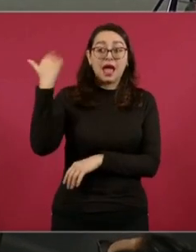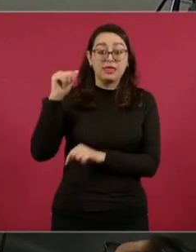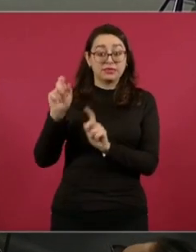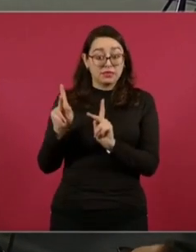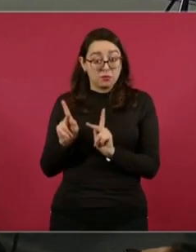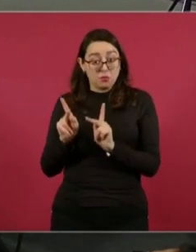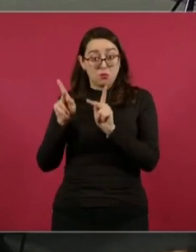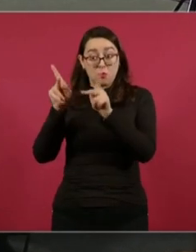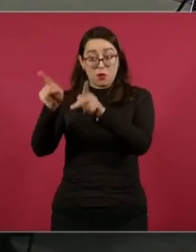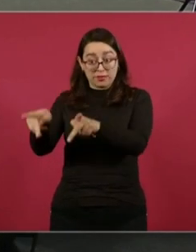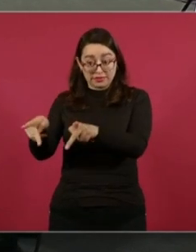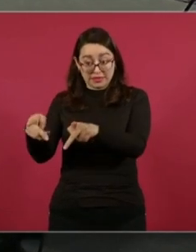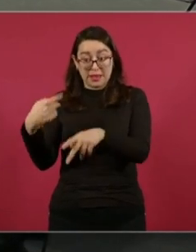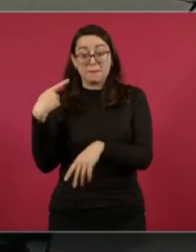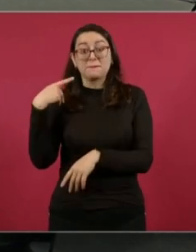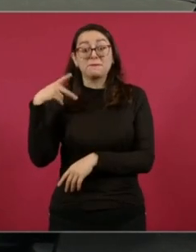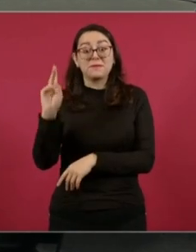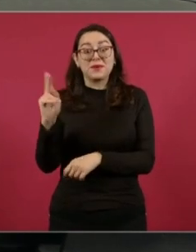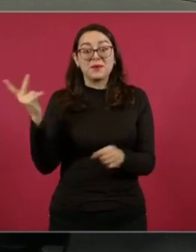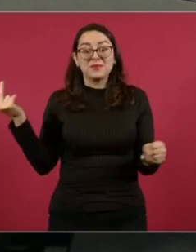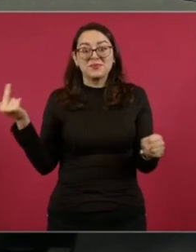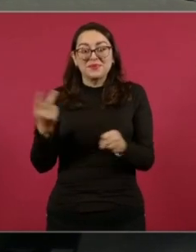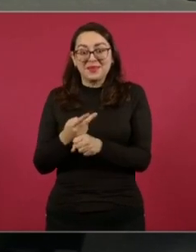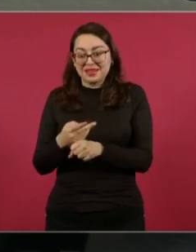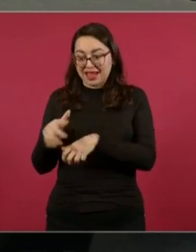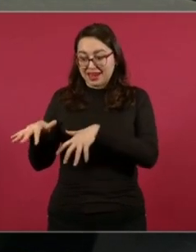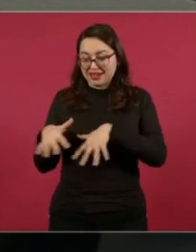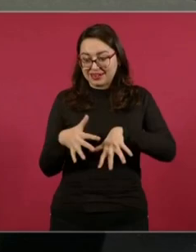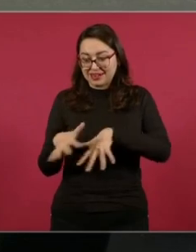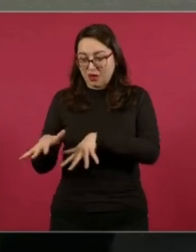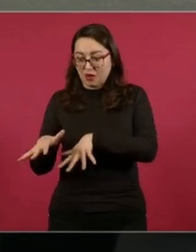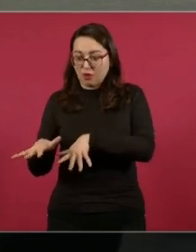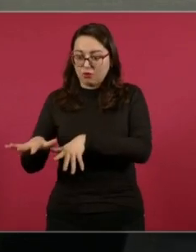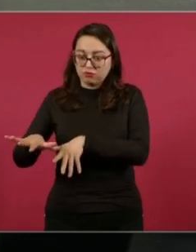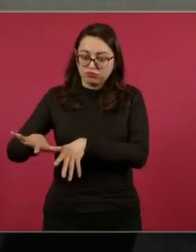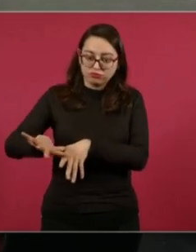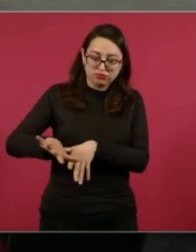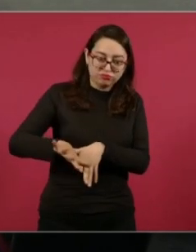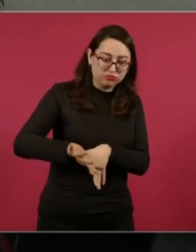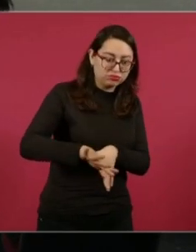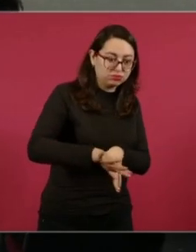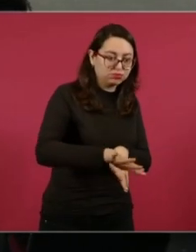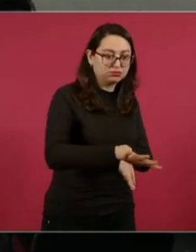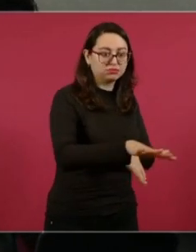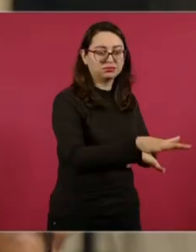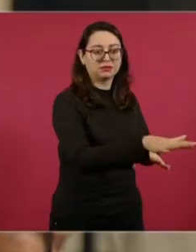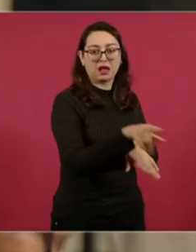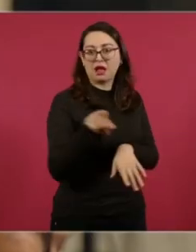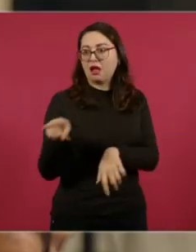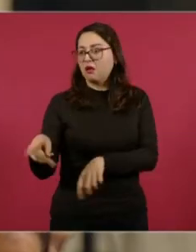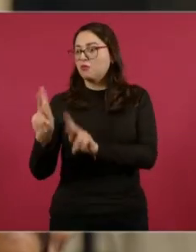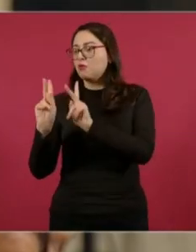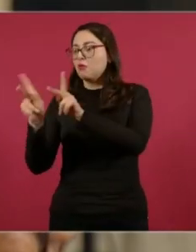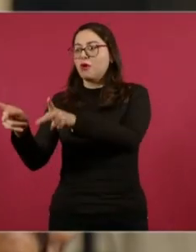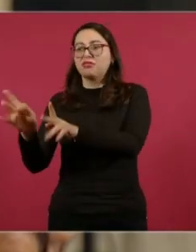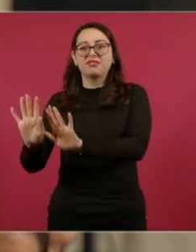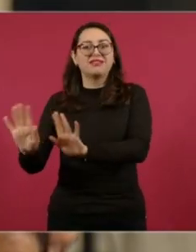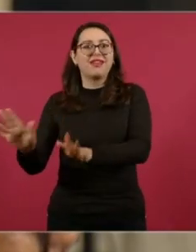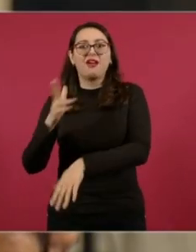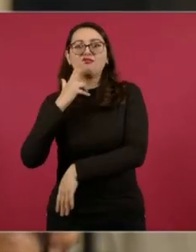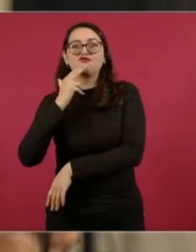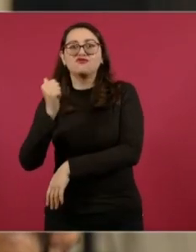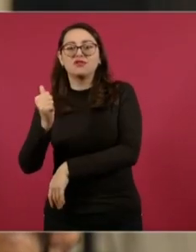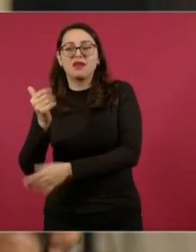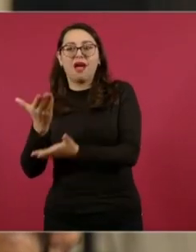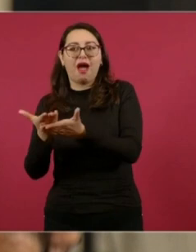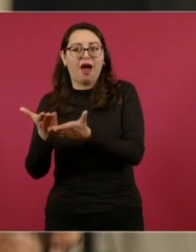este río cambió su curso y dejó al puente obsoleto. La gente tiene que pasar con enfermos en una pequeña lancha. Y la situación que